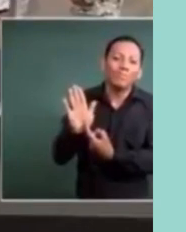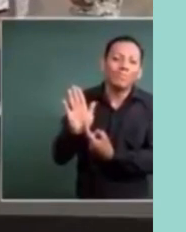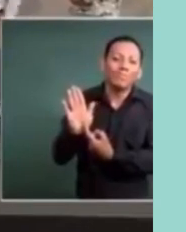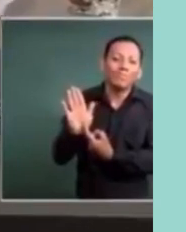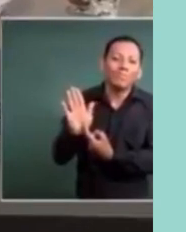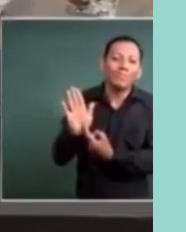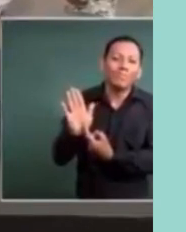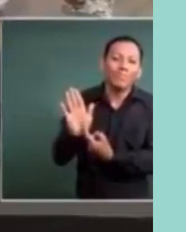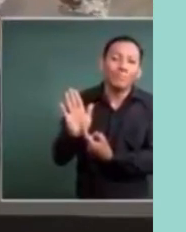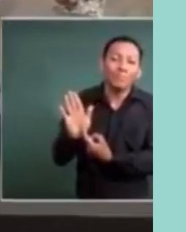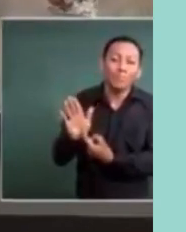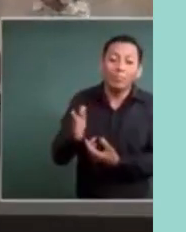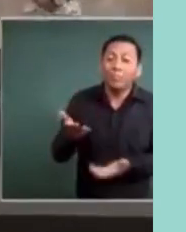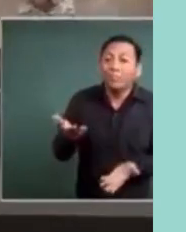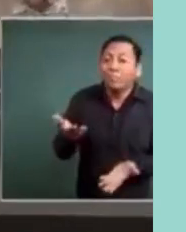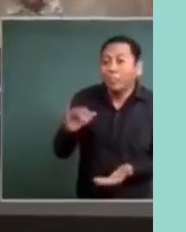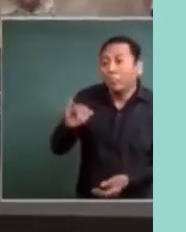Sí, pero pues